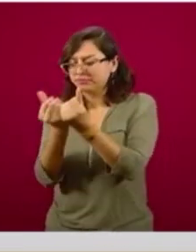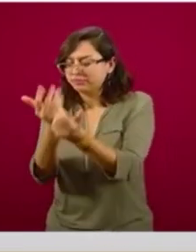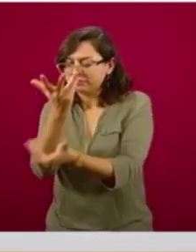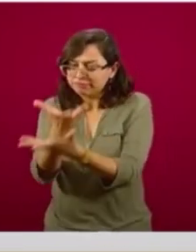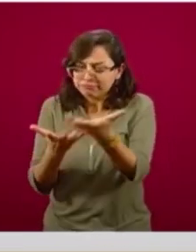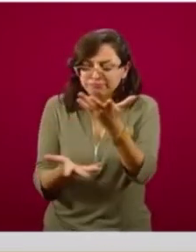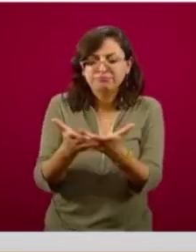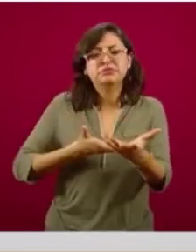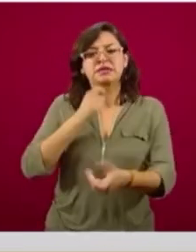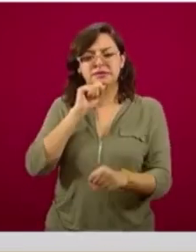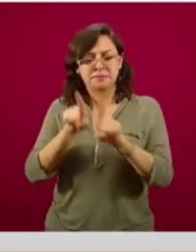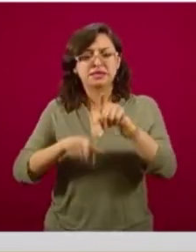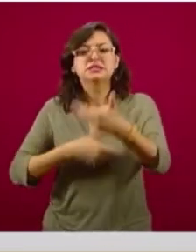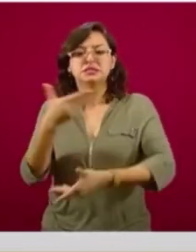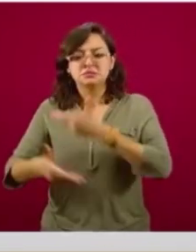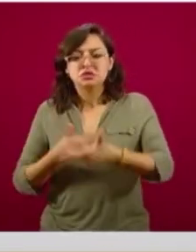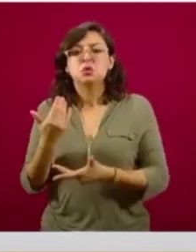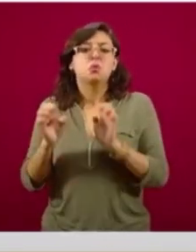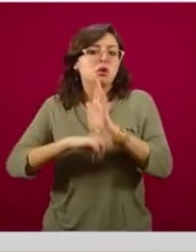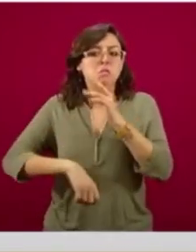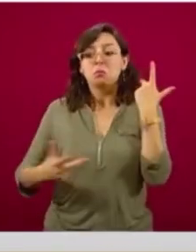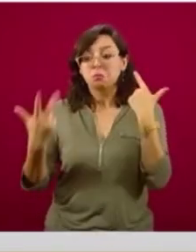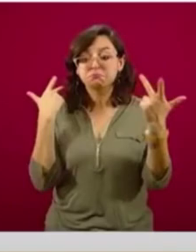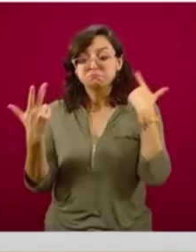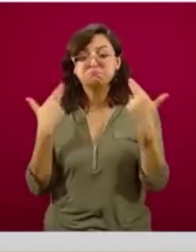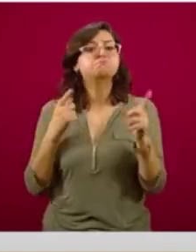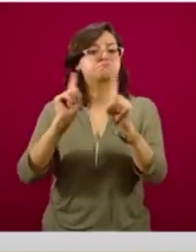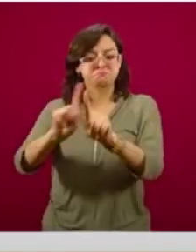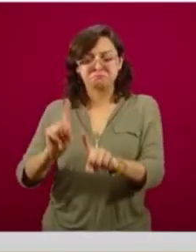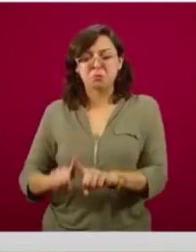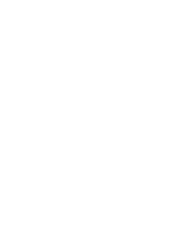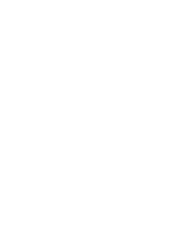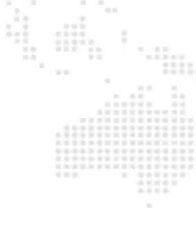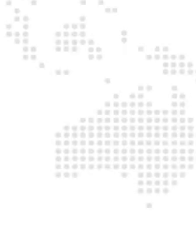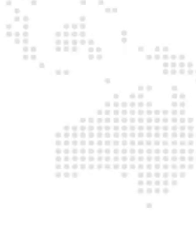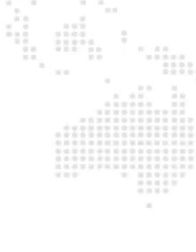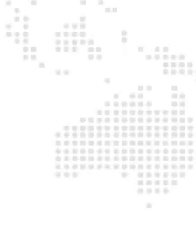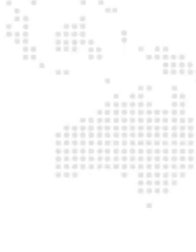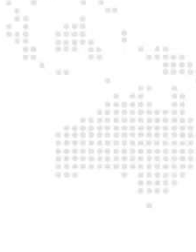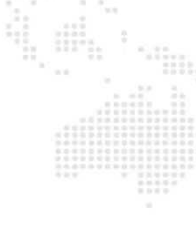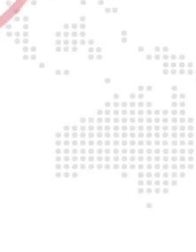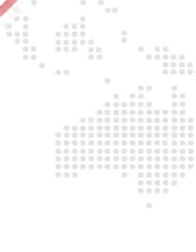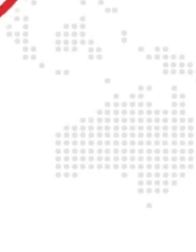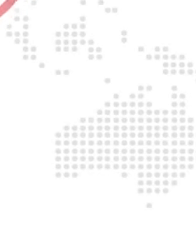que pueden brindar servicios, ya lo dijo Juan, peluqueros y otro tipo de servicios.